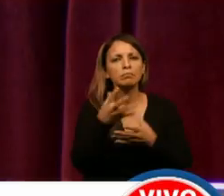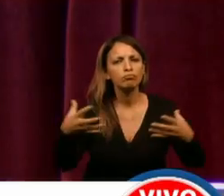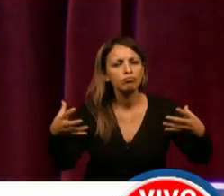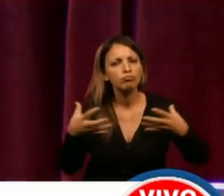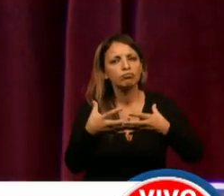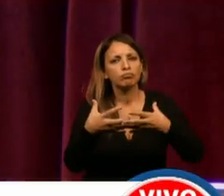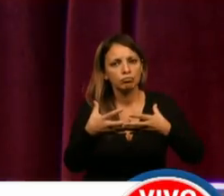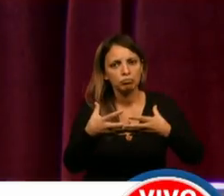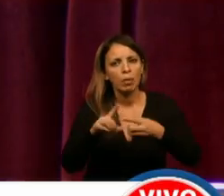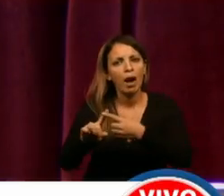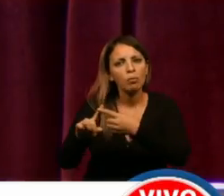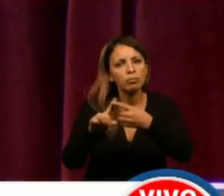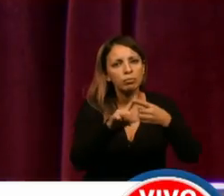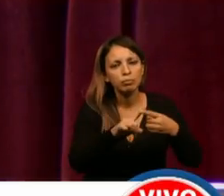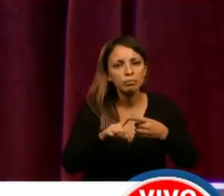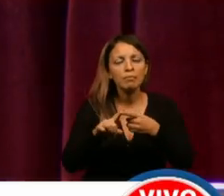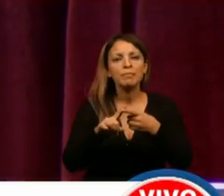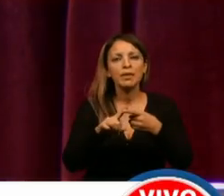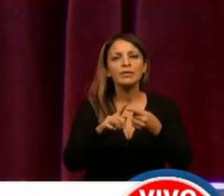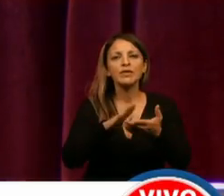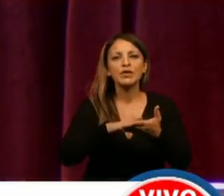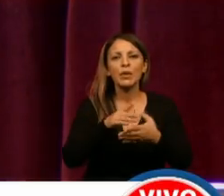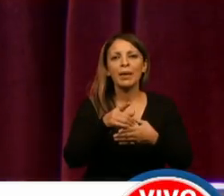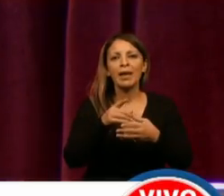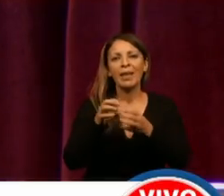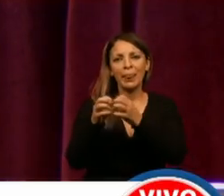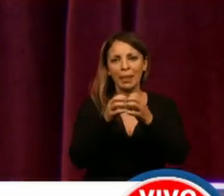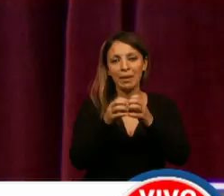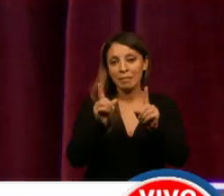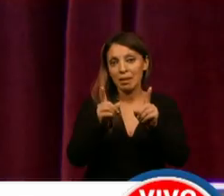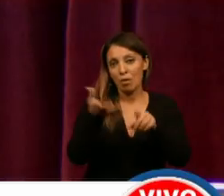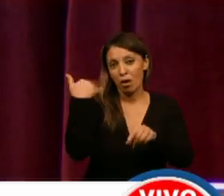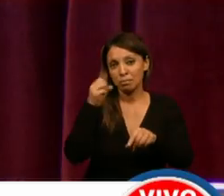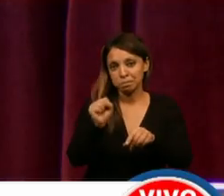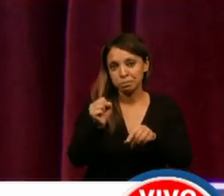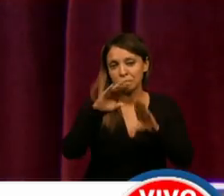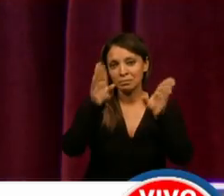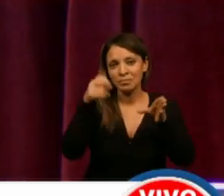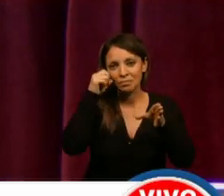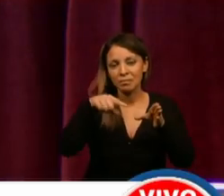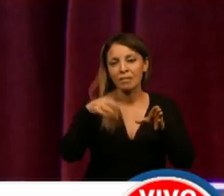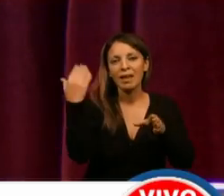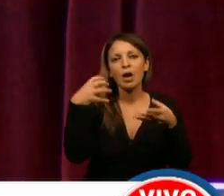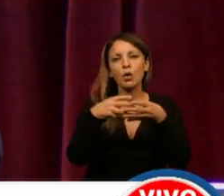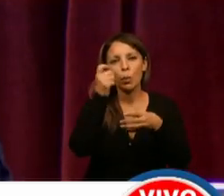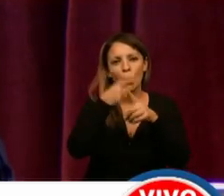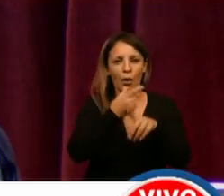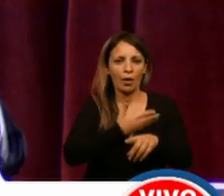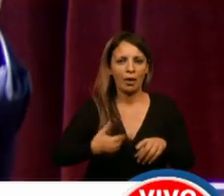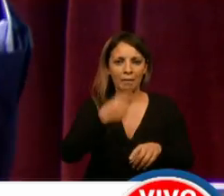organización en torno a una un debate que se dio en este congreso donde el macrismo lisa y llanamente quería eliminar